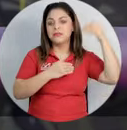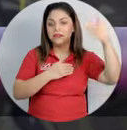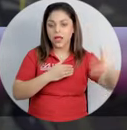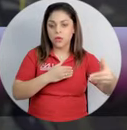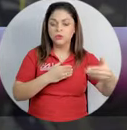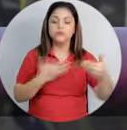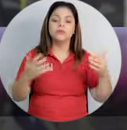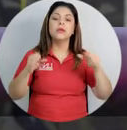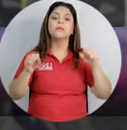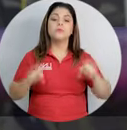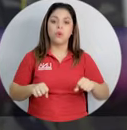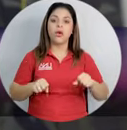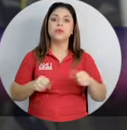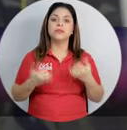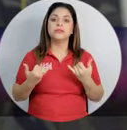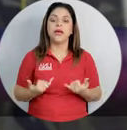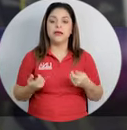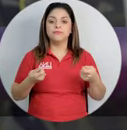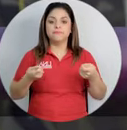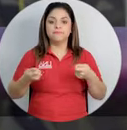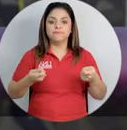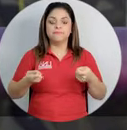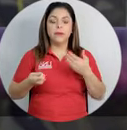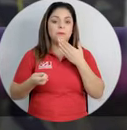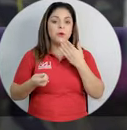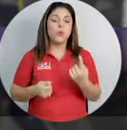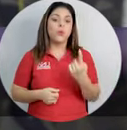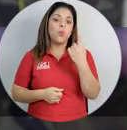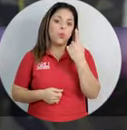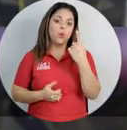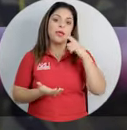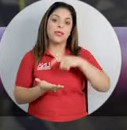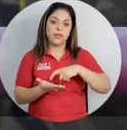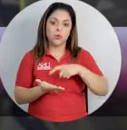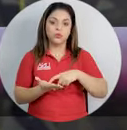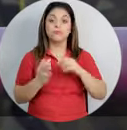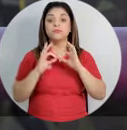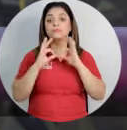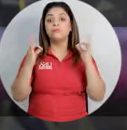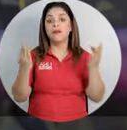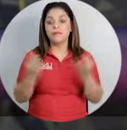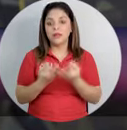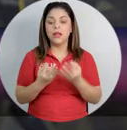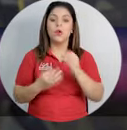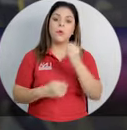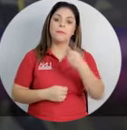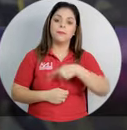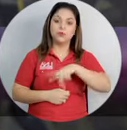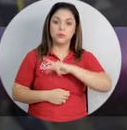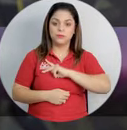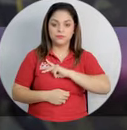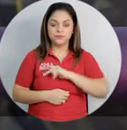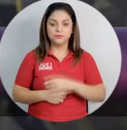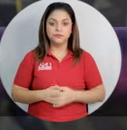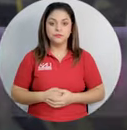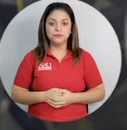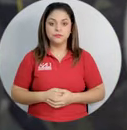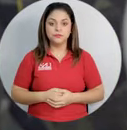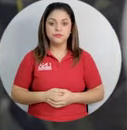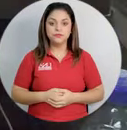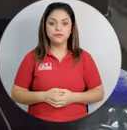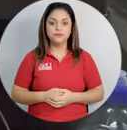más largo y que me permita, eso sí, tener una sola deuda, ya sea familiar